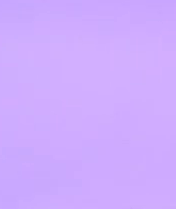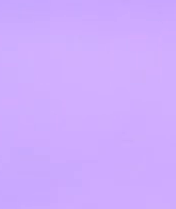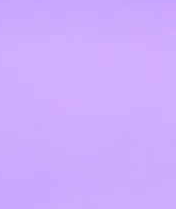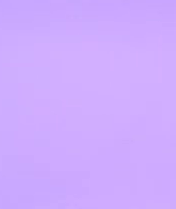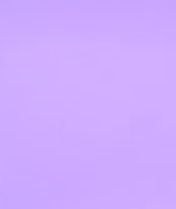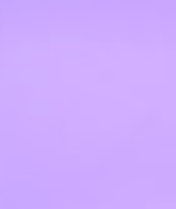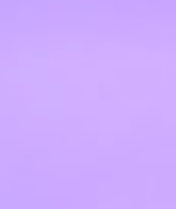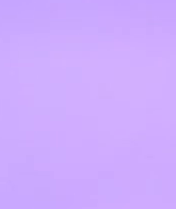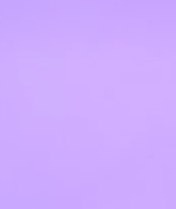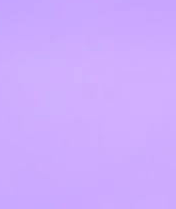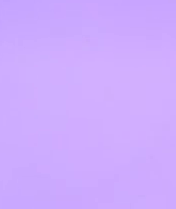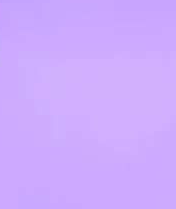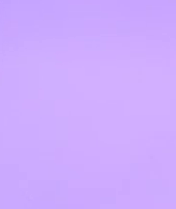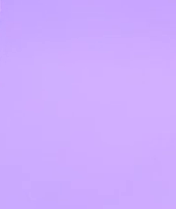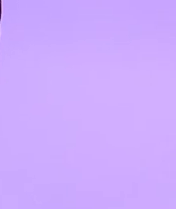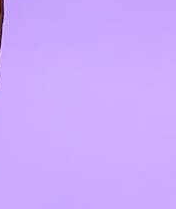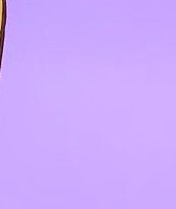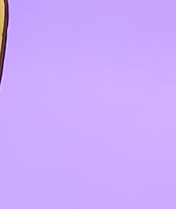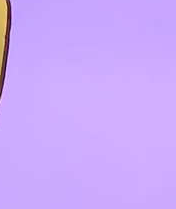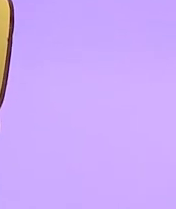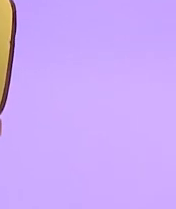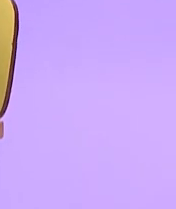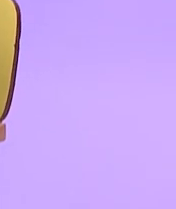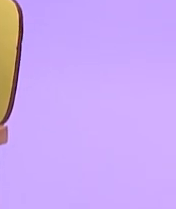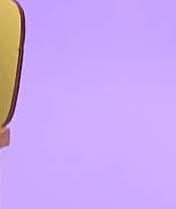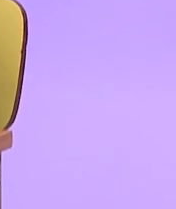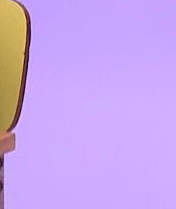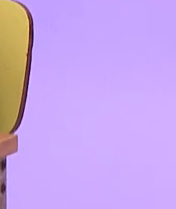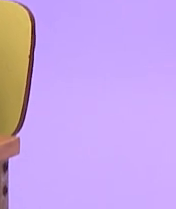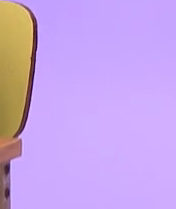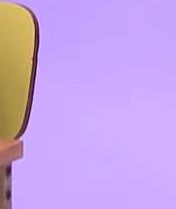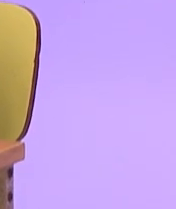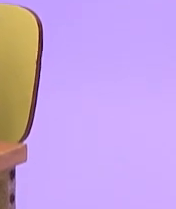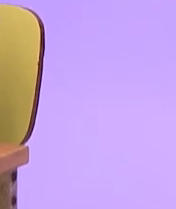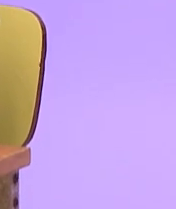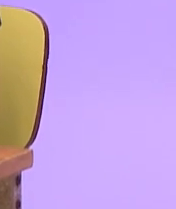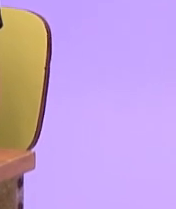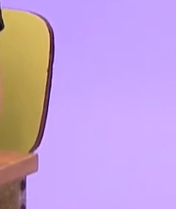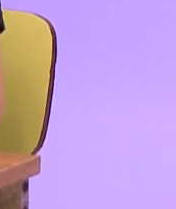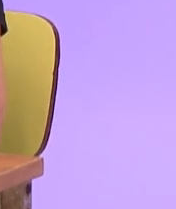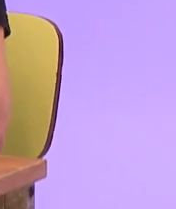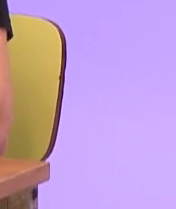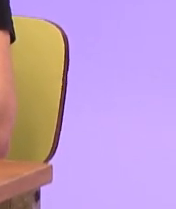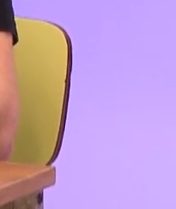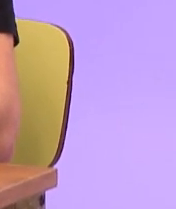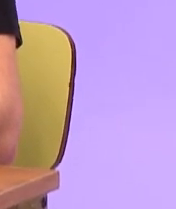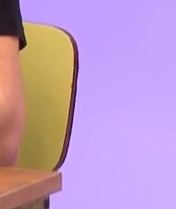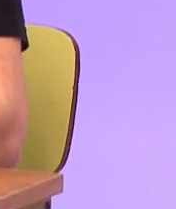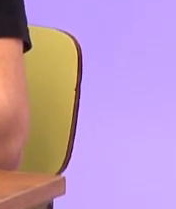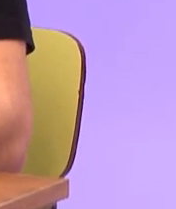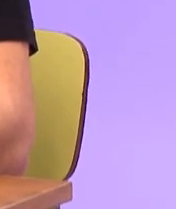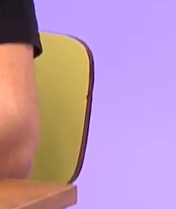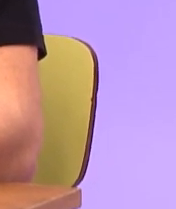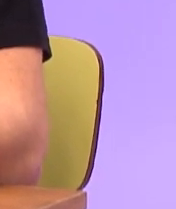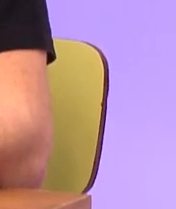hermosura de la infancia sombría, la tristeza imperdonable entre muñecas, estatuas, cosas